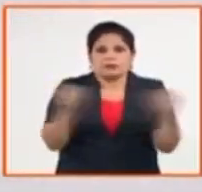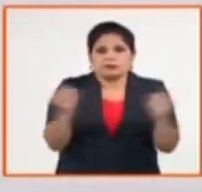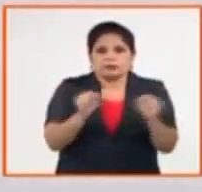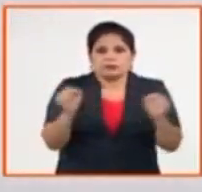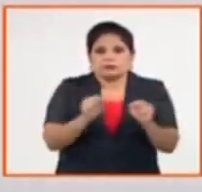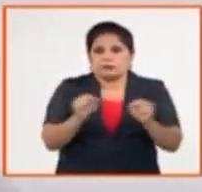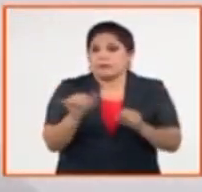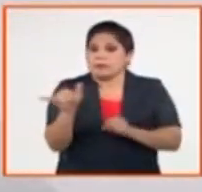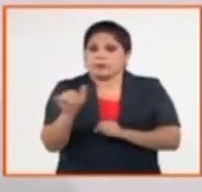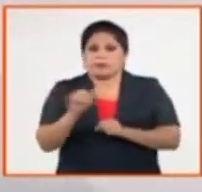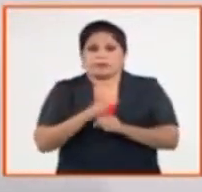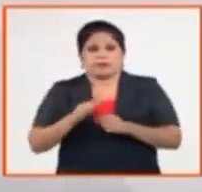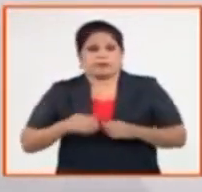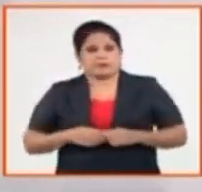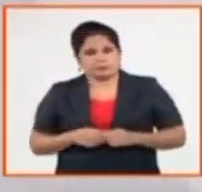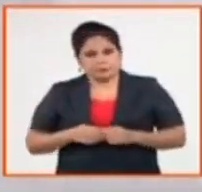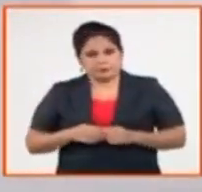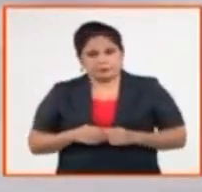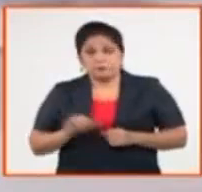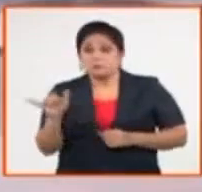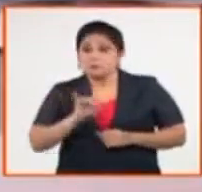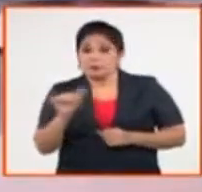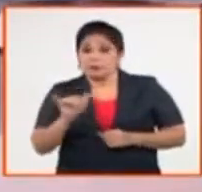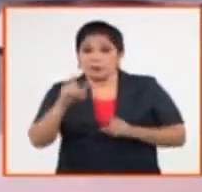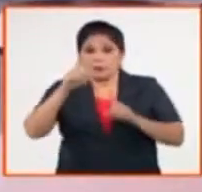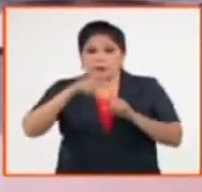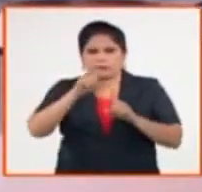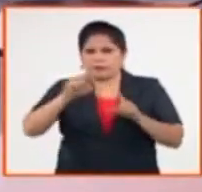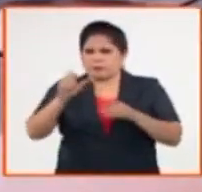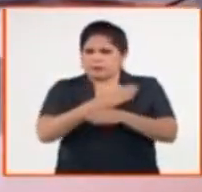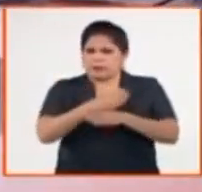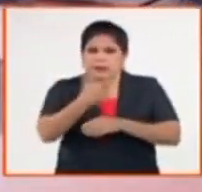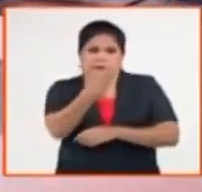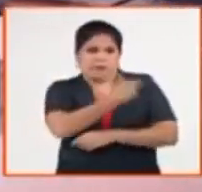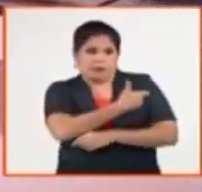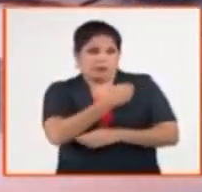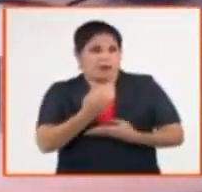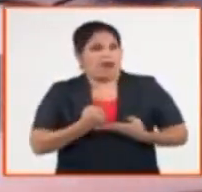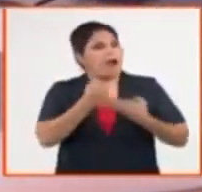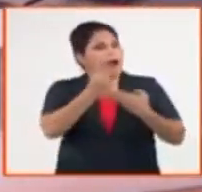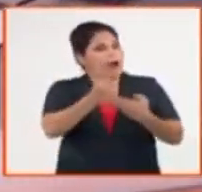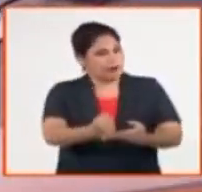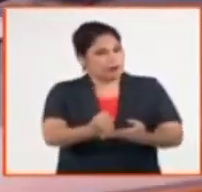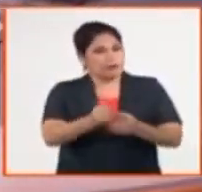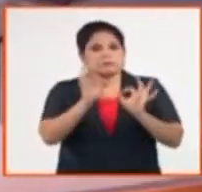nacional. Para entrar en temas de vacunas y apoyar un poco